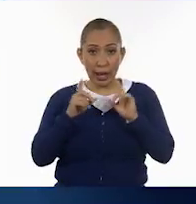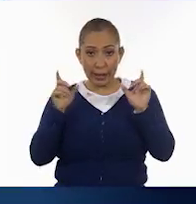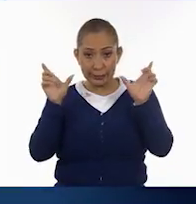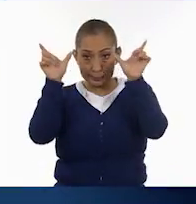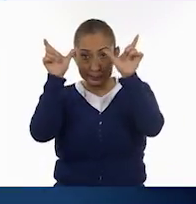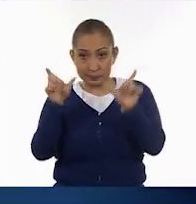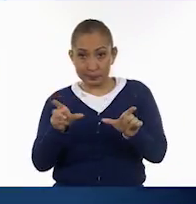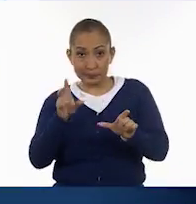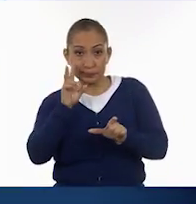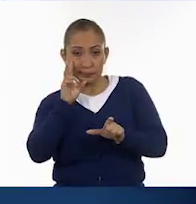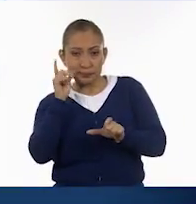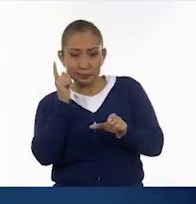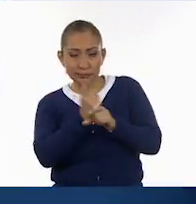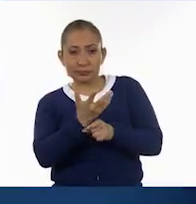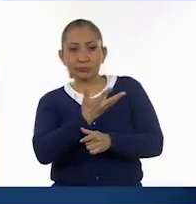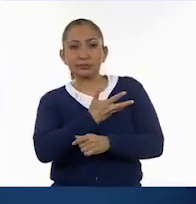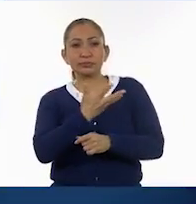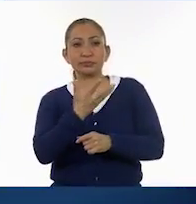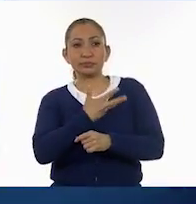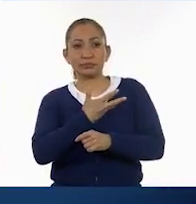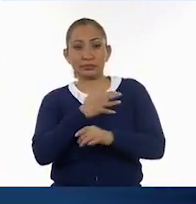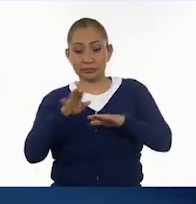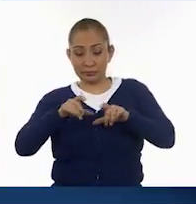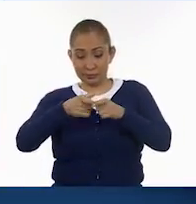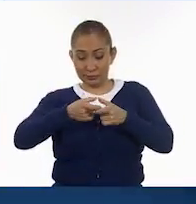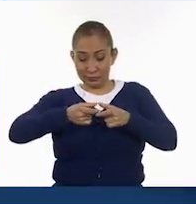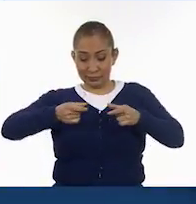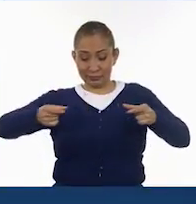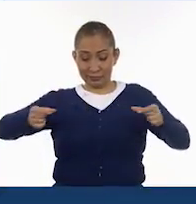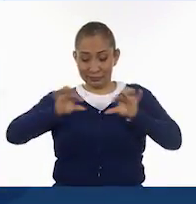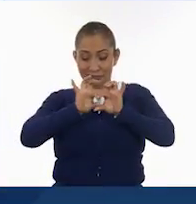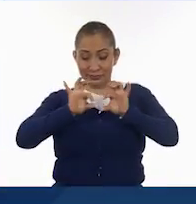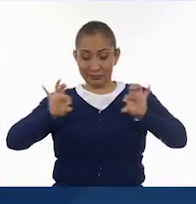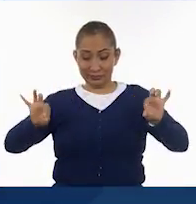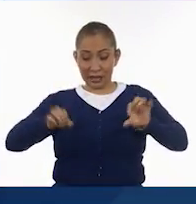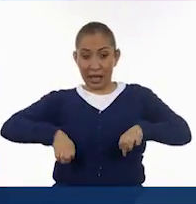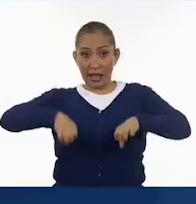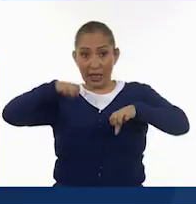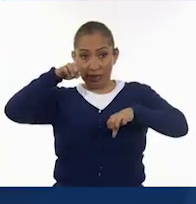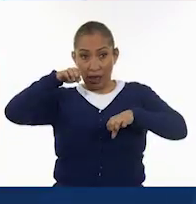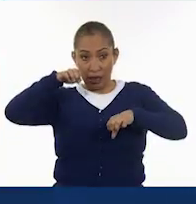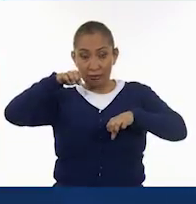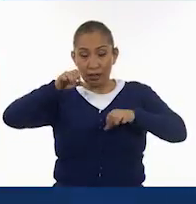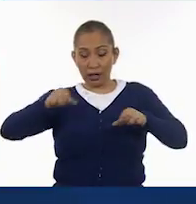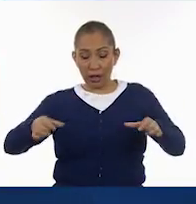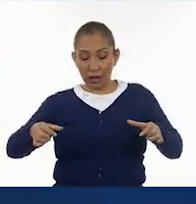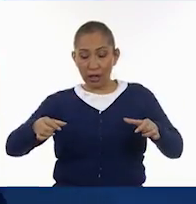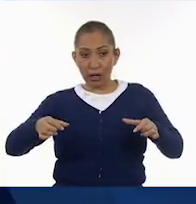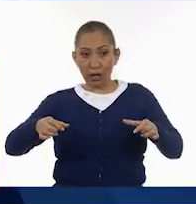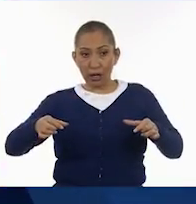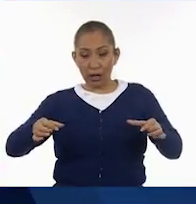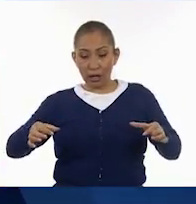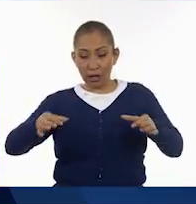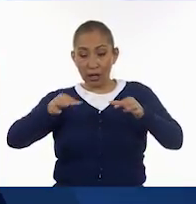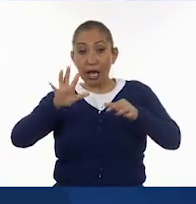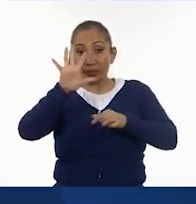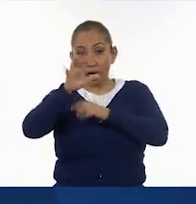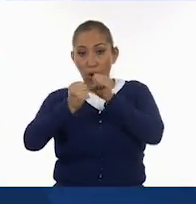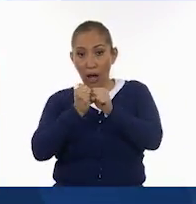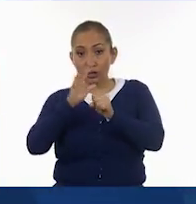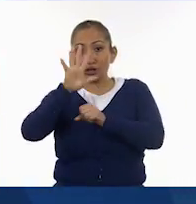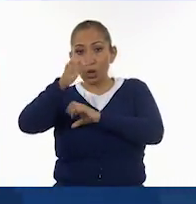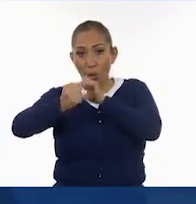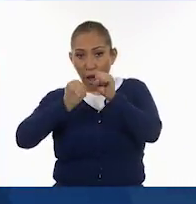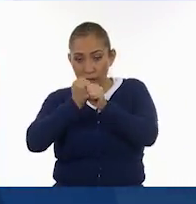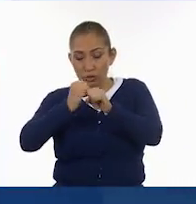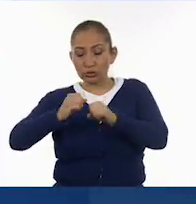Y si te das cuenta, tenemos en la base, empezando ahí la edad, y va aumentando cada 5